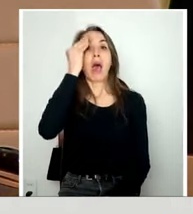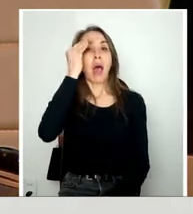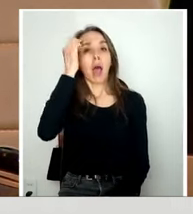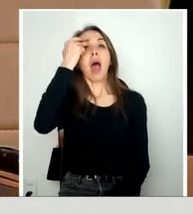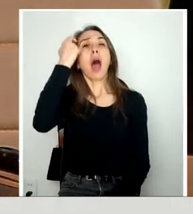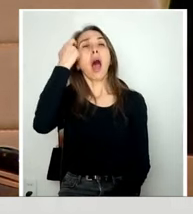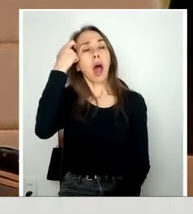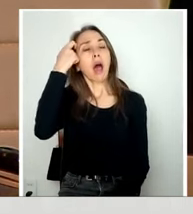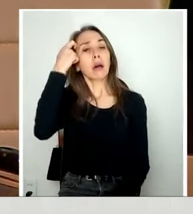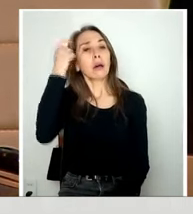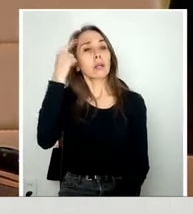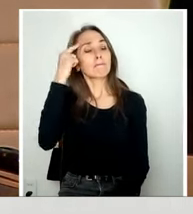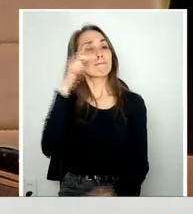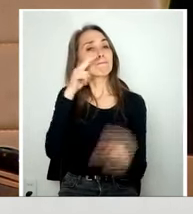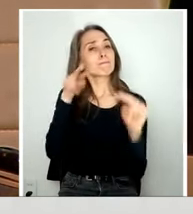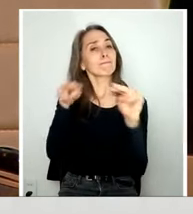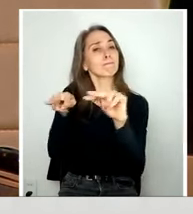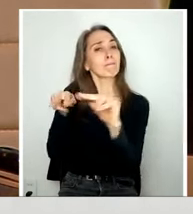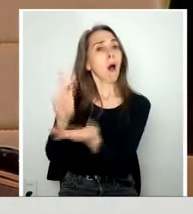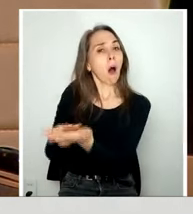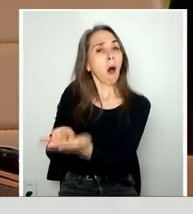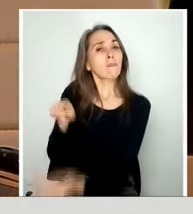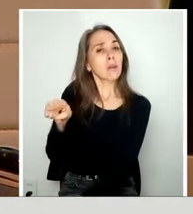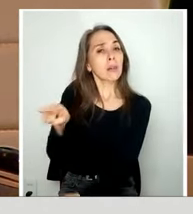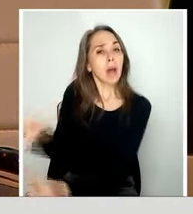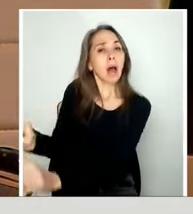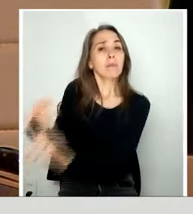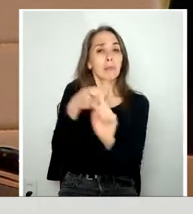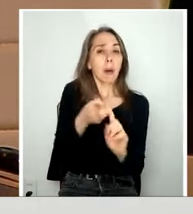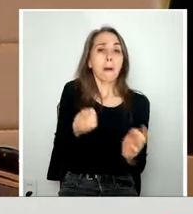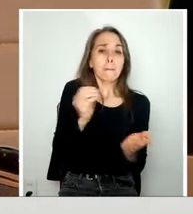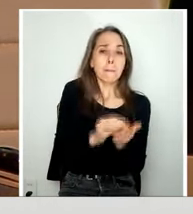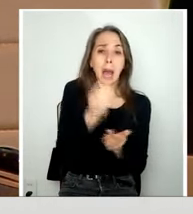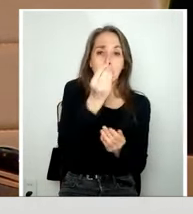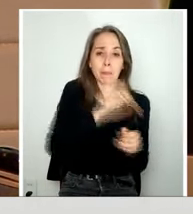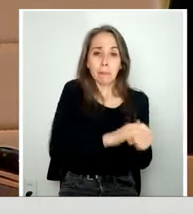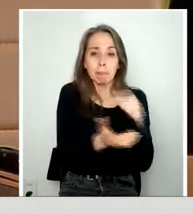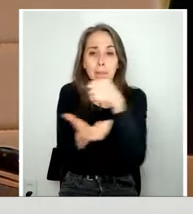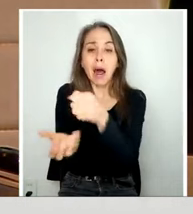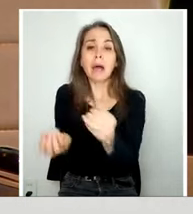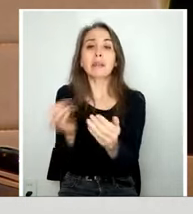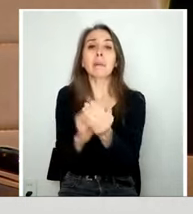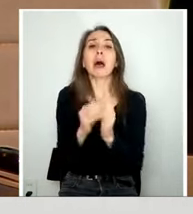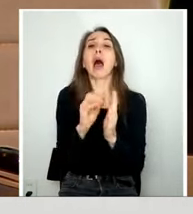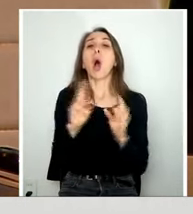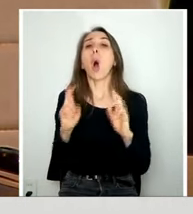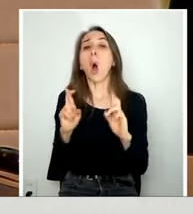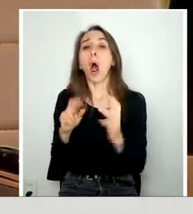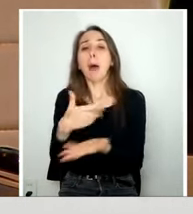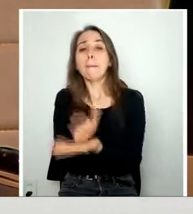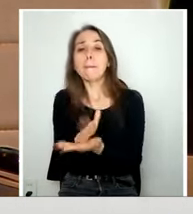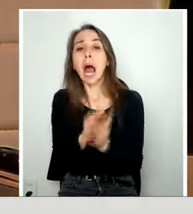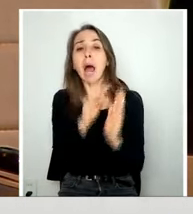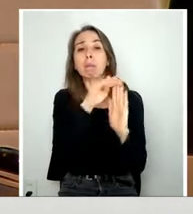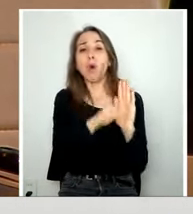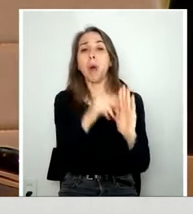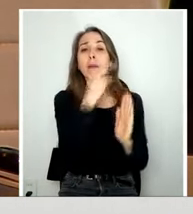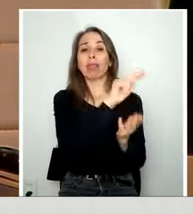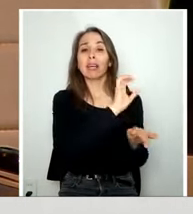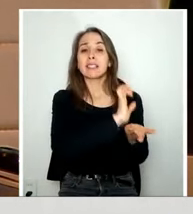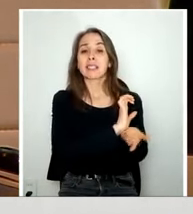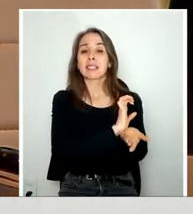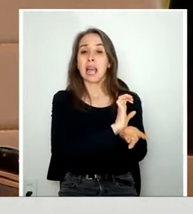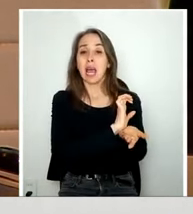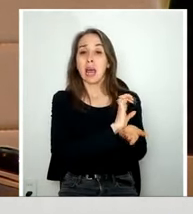hacernos cargo de esta realidad se requiere más recursos más financiamiento Ojalá un plan programa que te permitan no